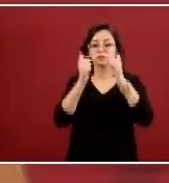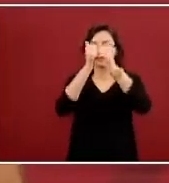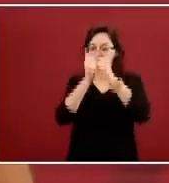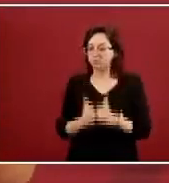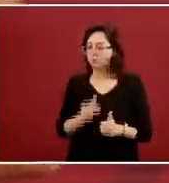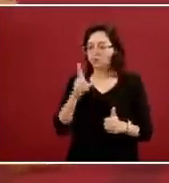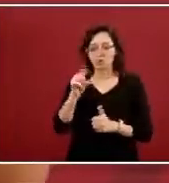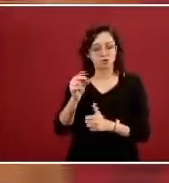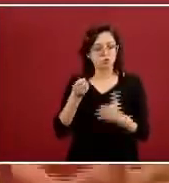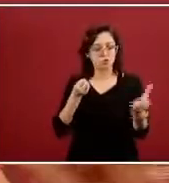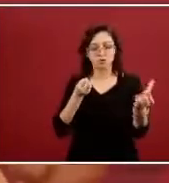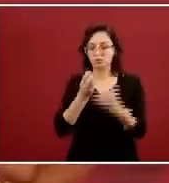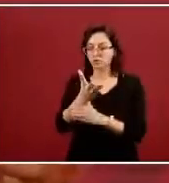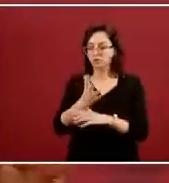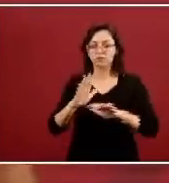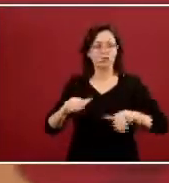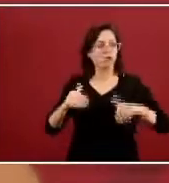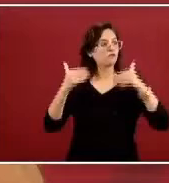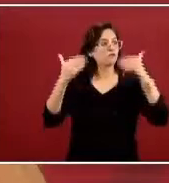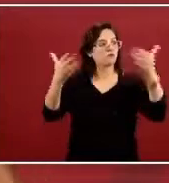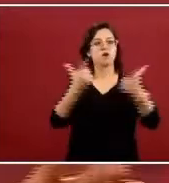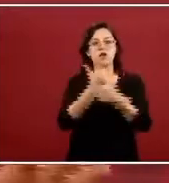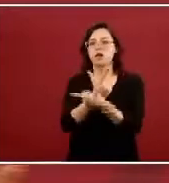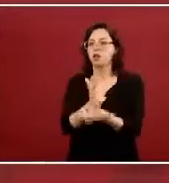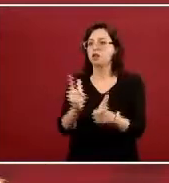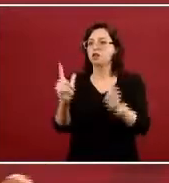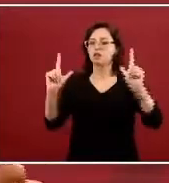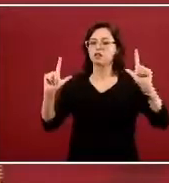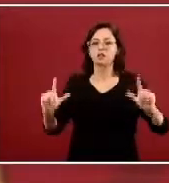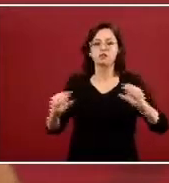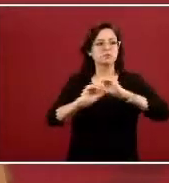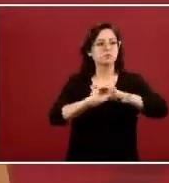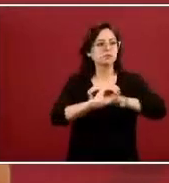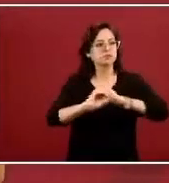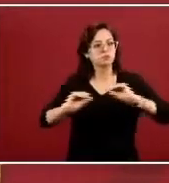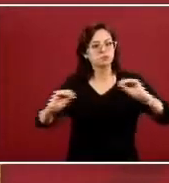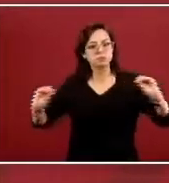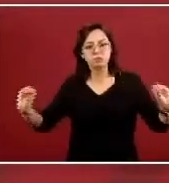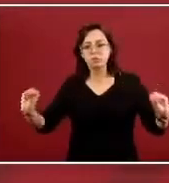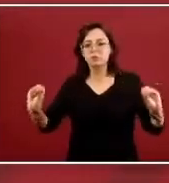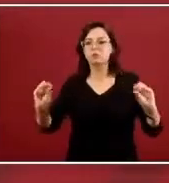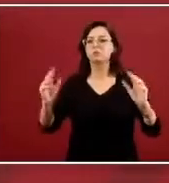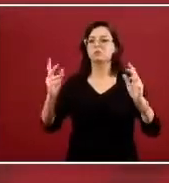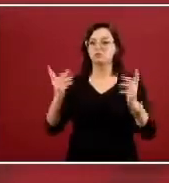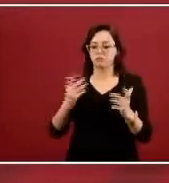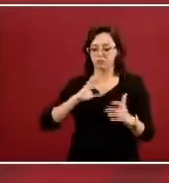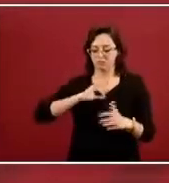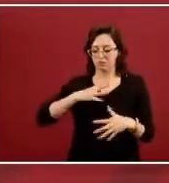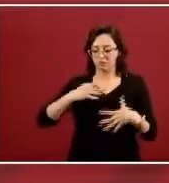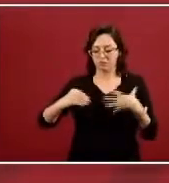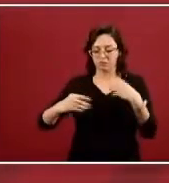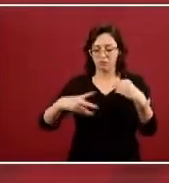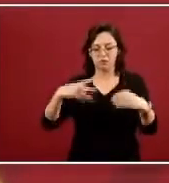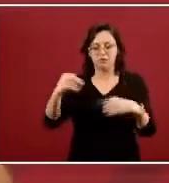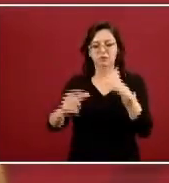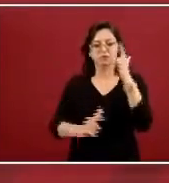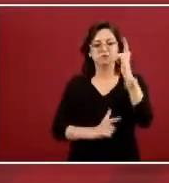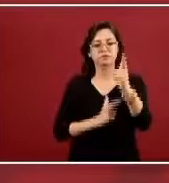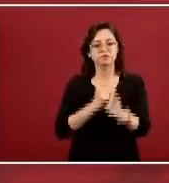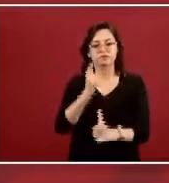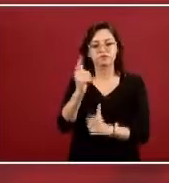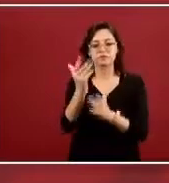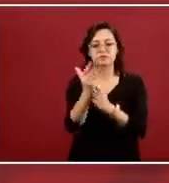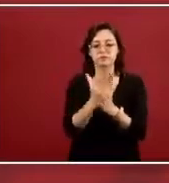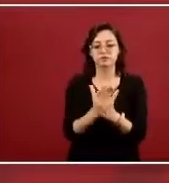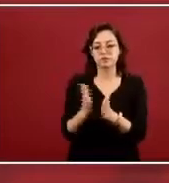no salga, que estemos fuera del espacio público, la gran mayoría de las personas vamos a hacer más lenta la transmisión de esta enfermedad. En la